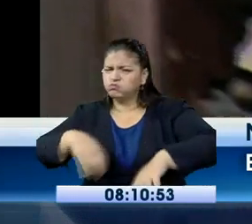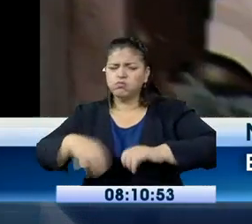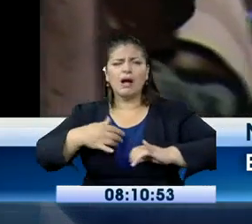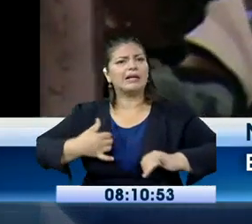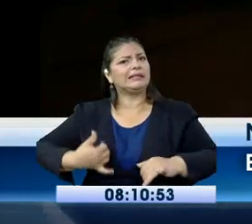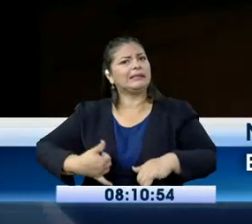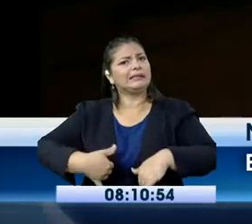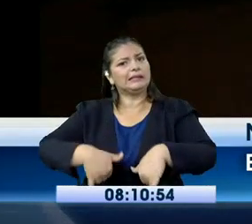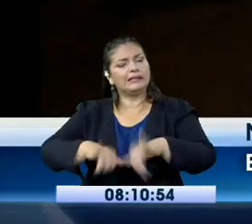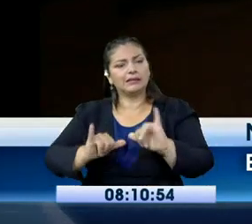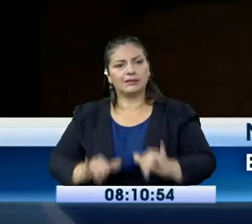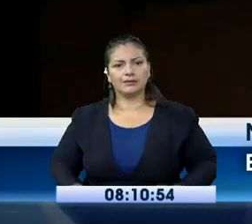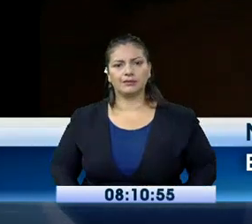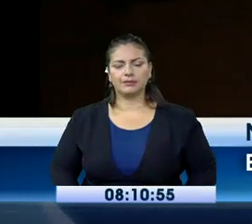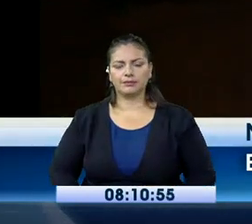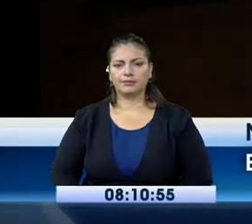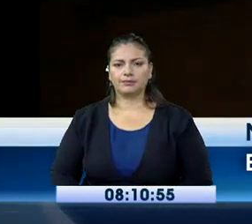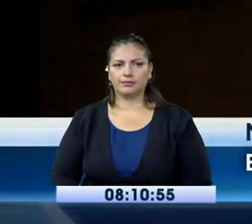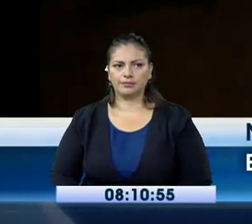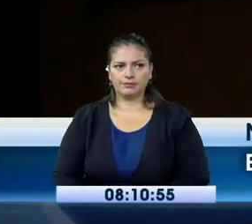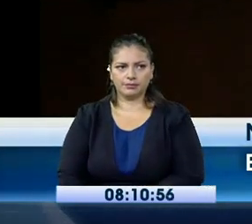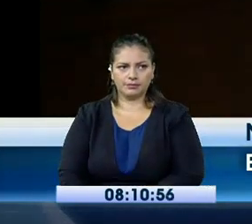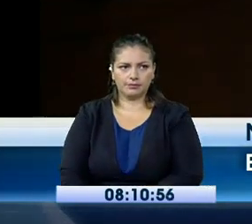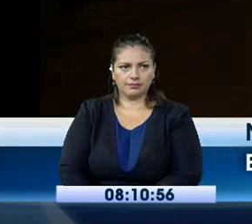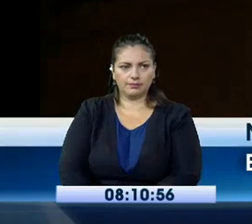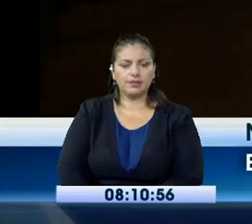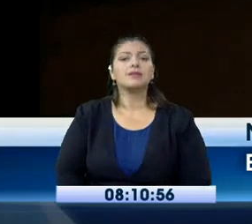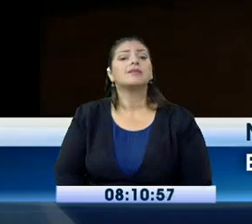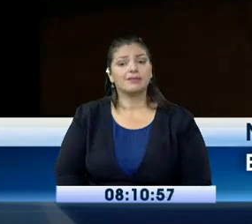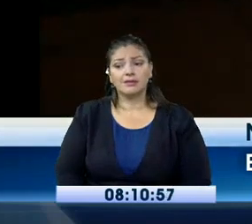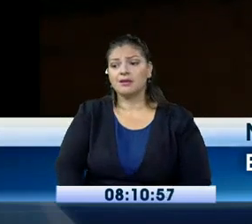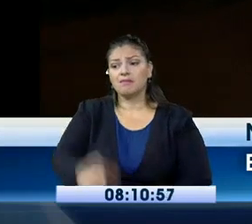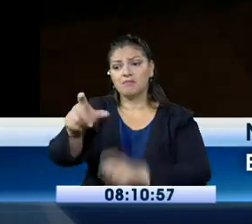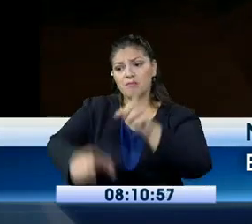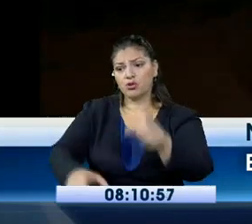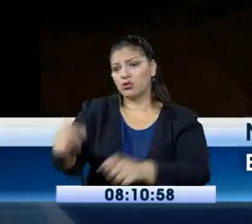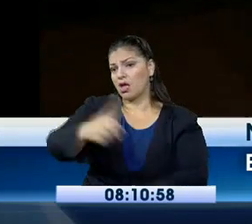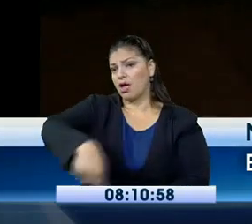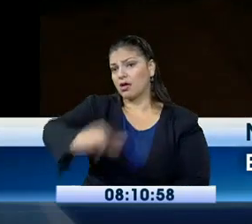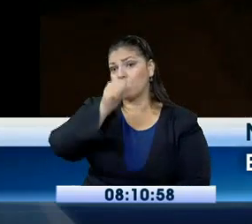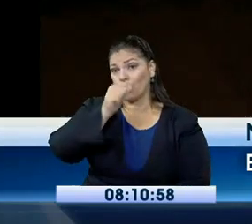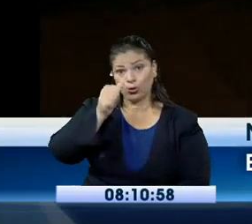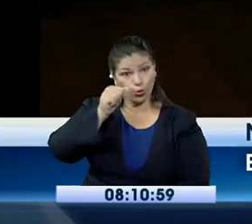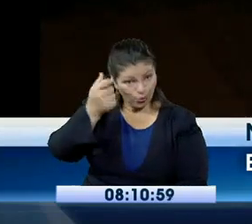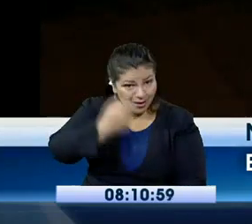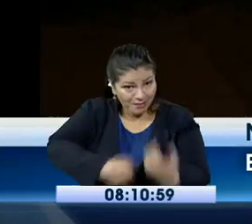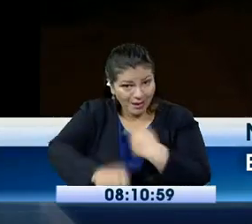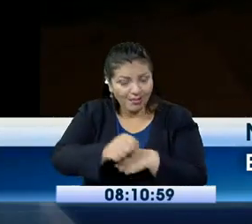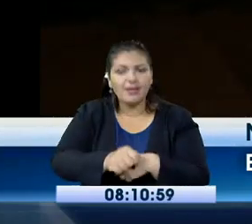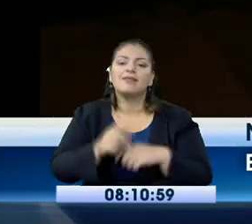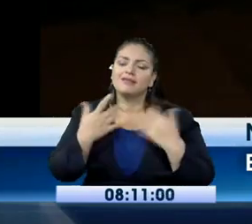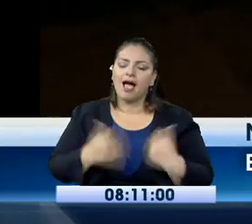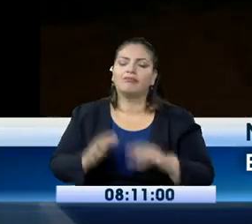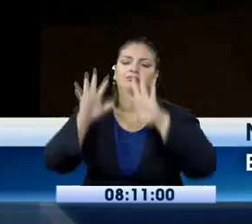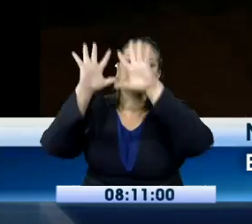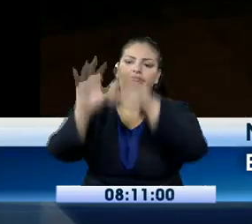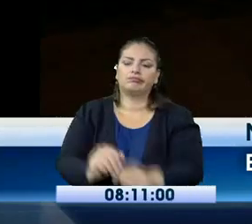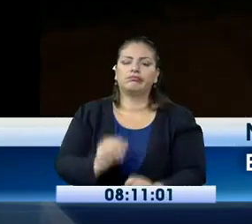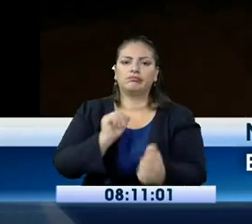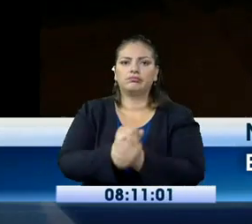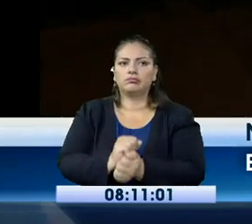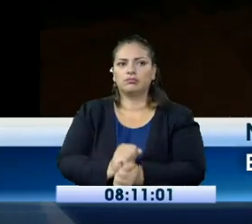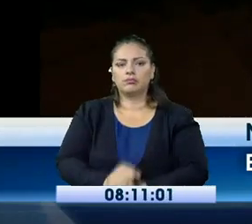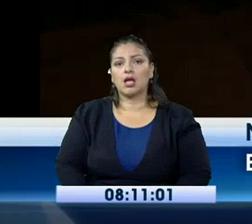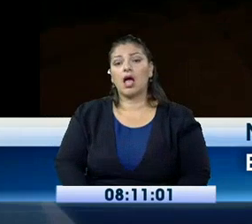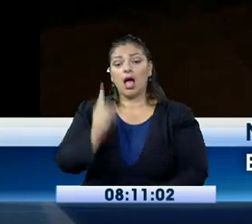delito. De personas bien organizadas que se dedican al expendio de sustancias catalogadas sujetas a fiscalización. Es una investigación que viene desde el